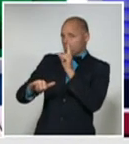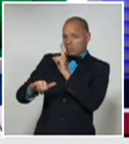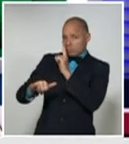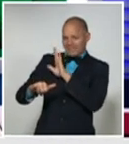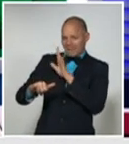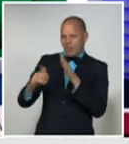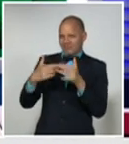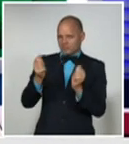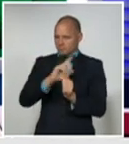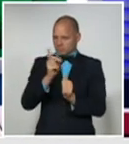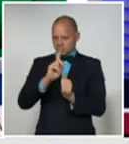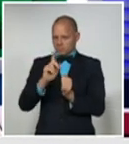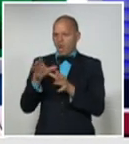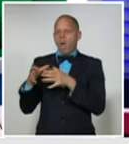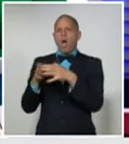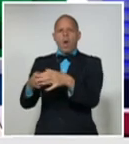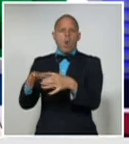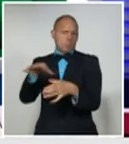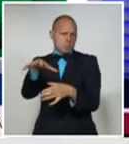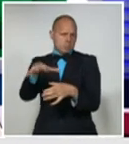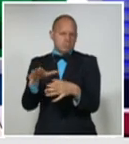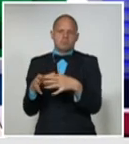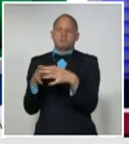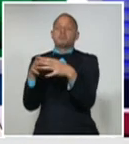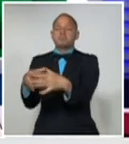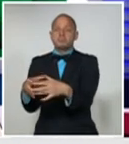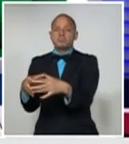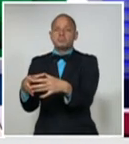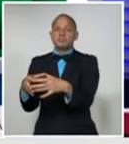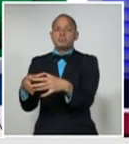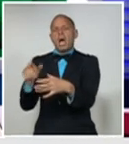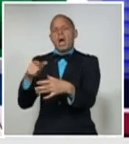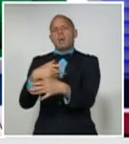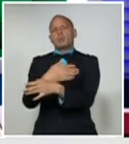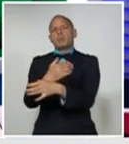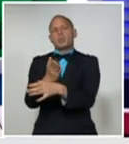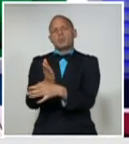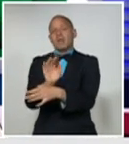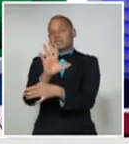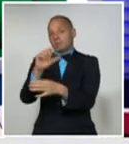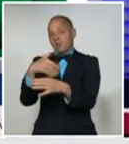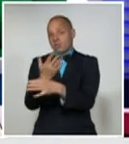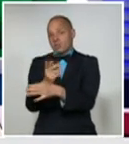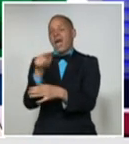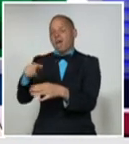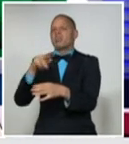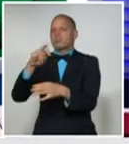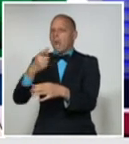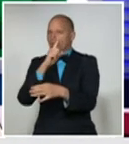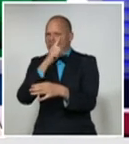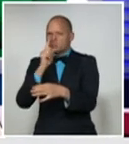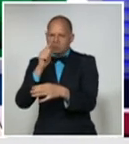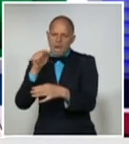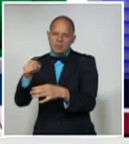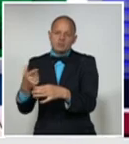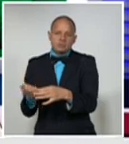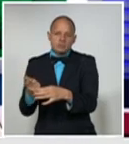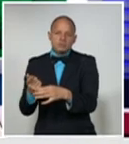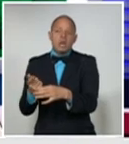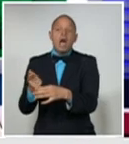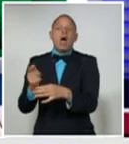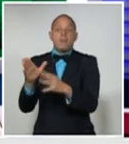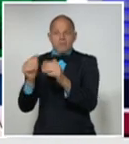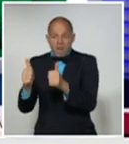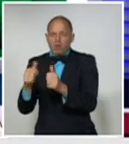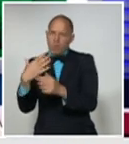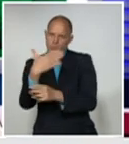otro PCR al 5.º día. Yo lo digo porque se pueden imaginar con esta cifra de casos importados, si no los